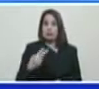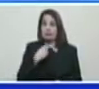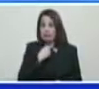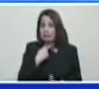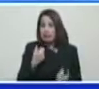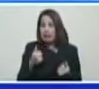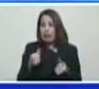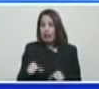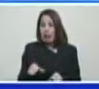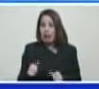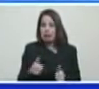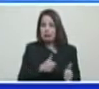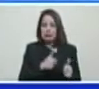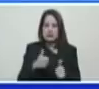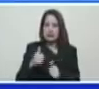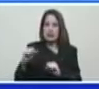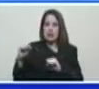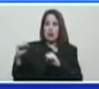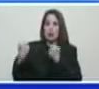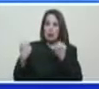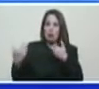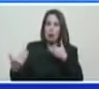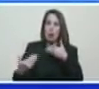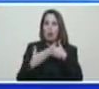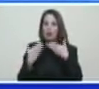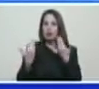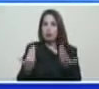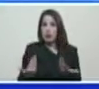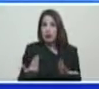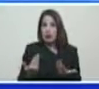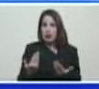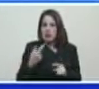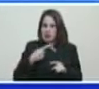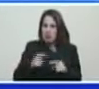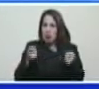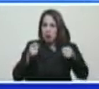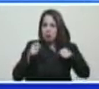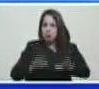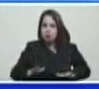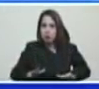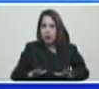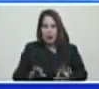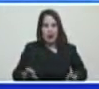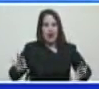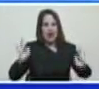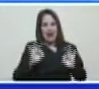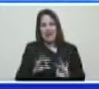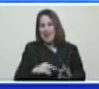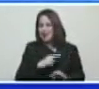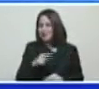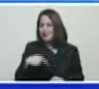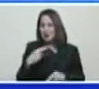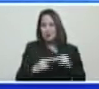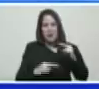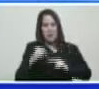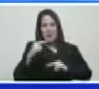Sabotaje y nada ni nadie nos detuvo y nada ni nadie nos va aen